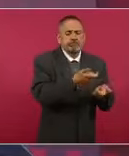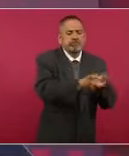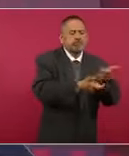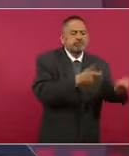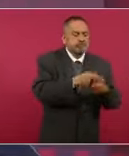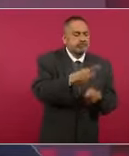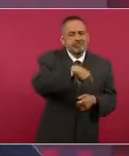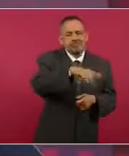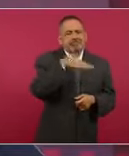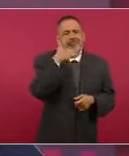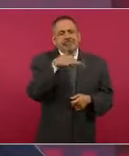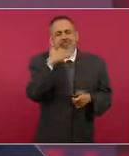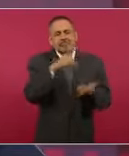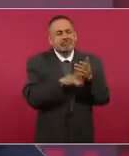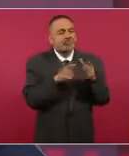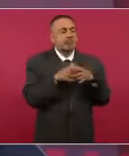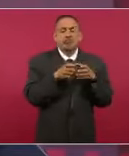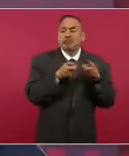corrupta.